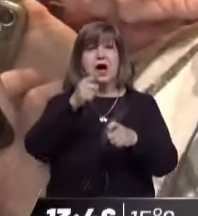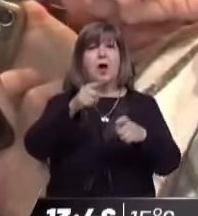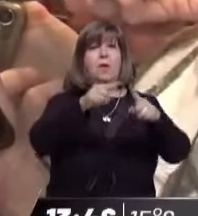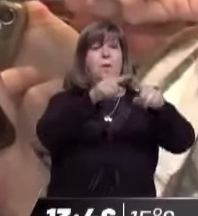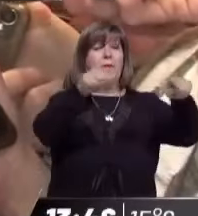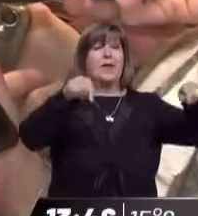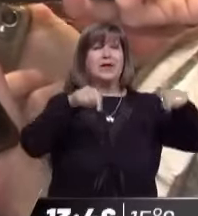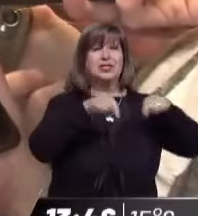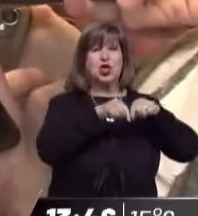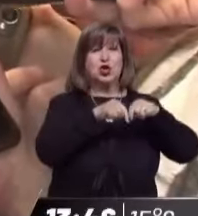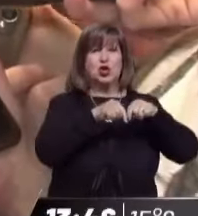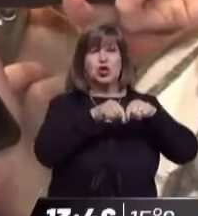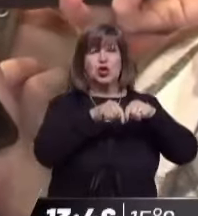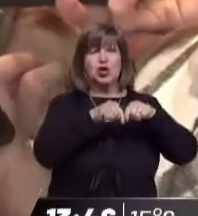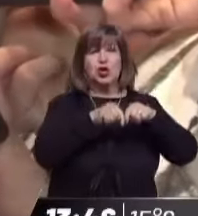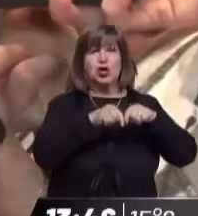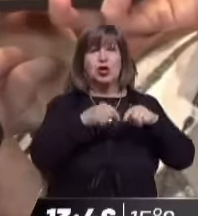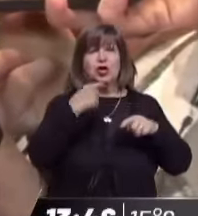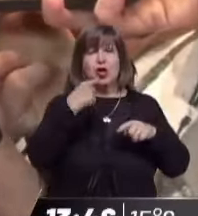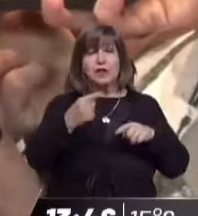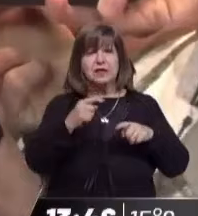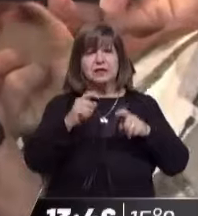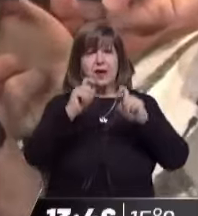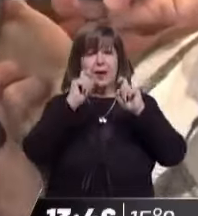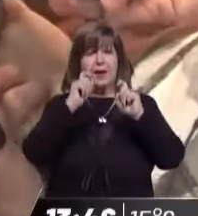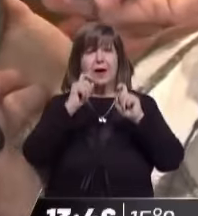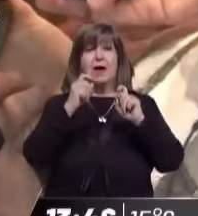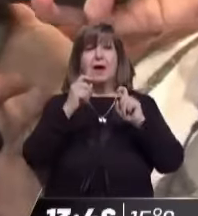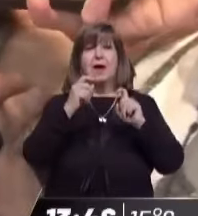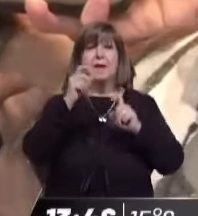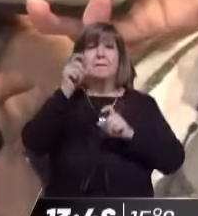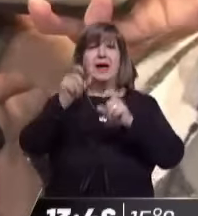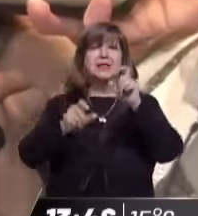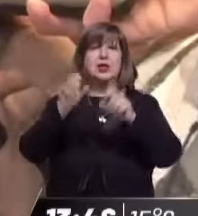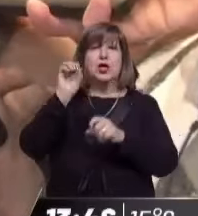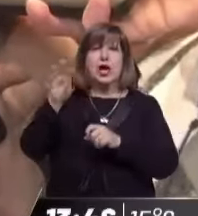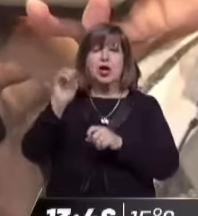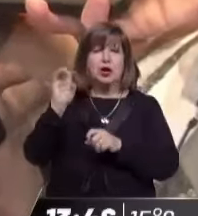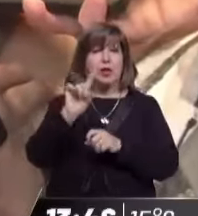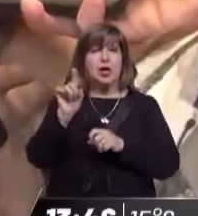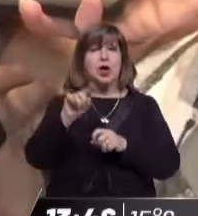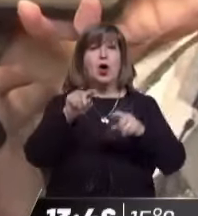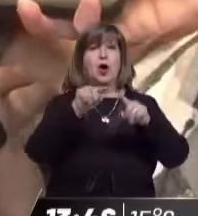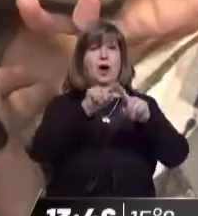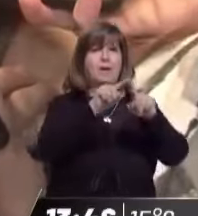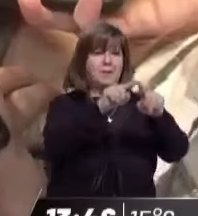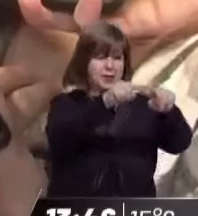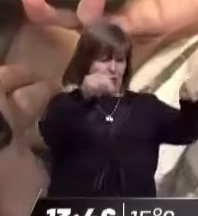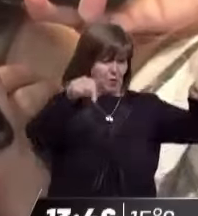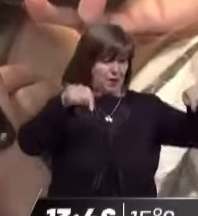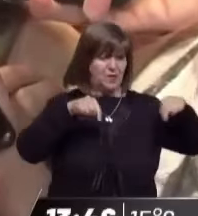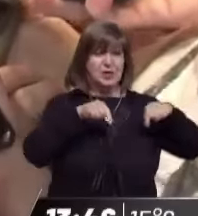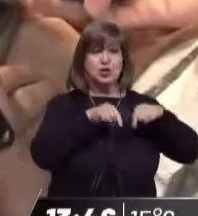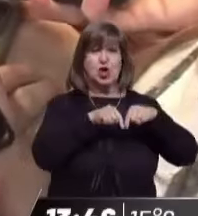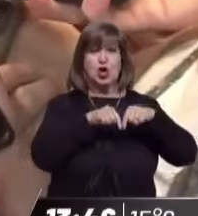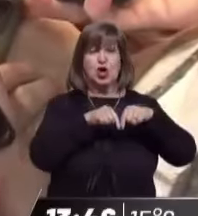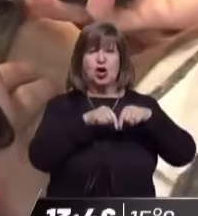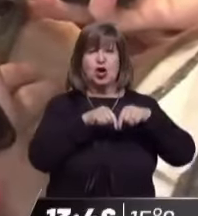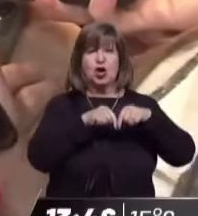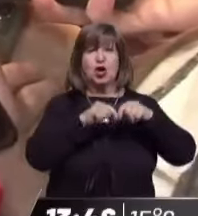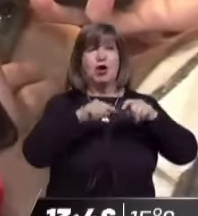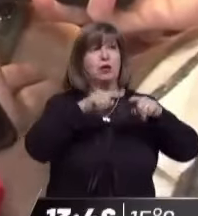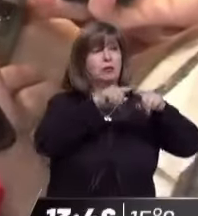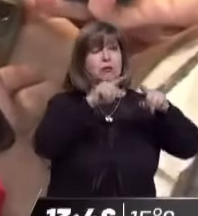pabellón. No se otorgaron para visitar a detenidos con nombre y apellido. En ese pabellón, como visitaron